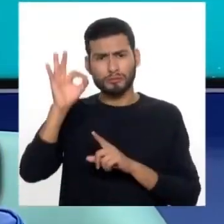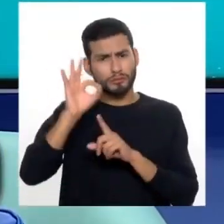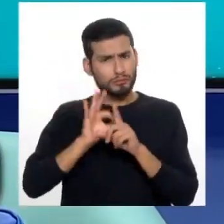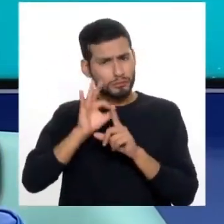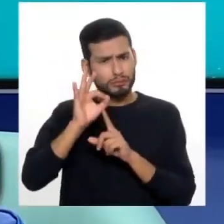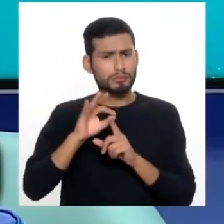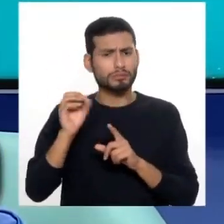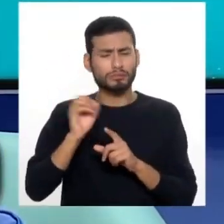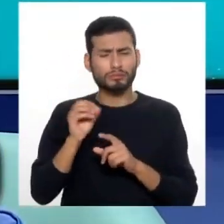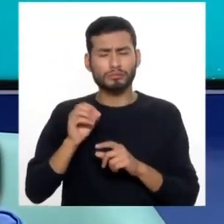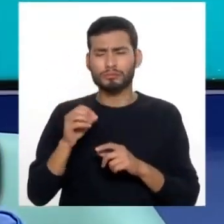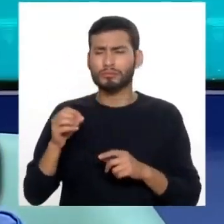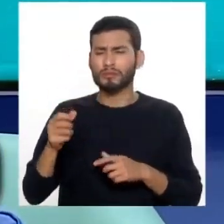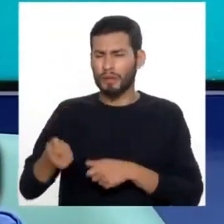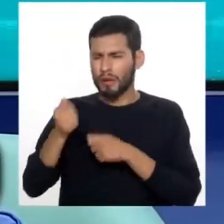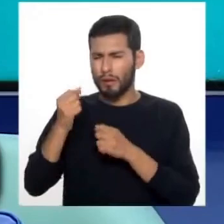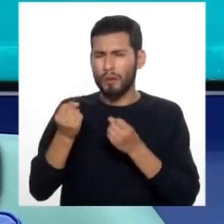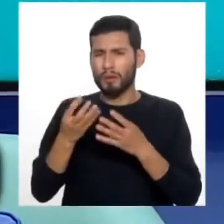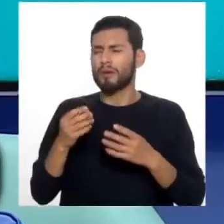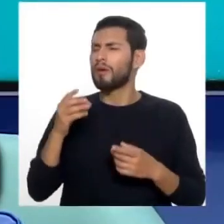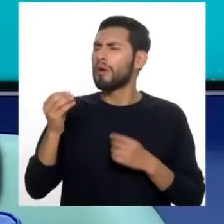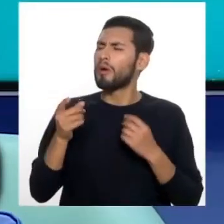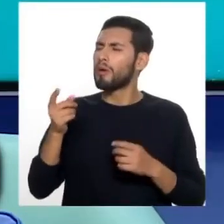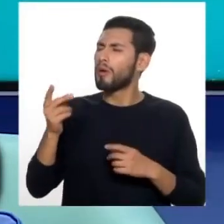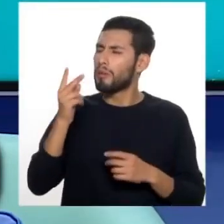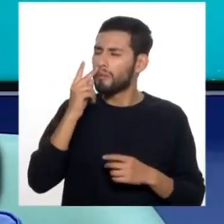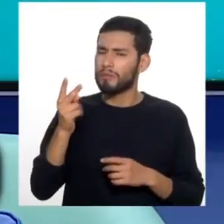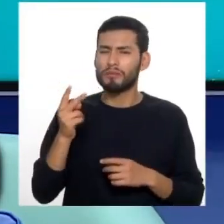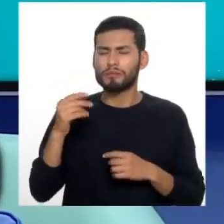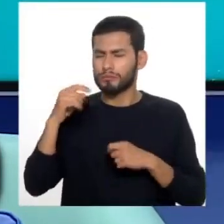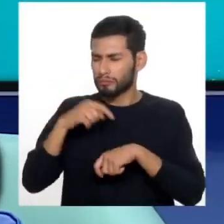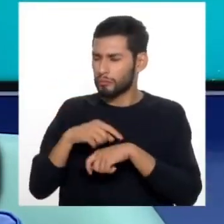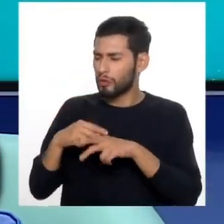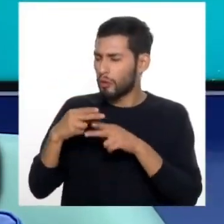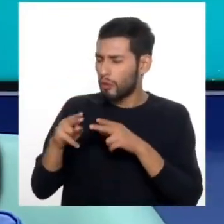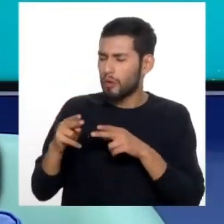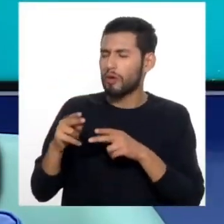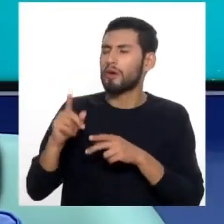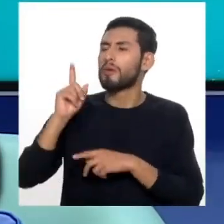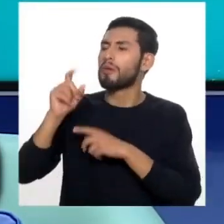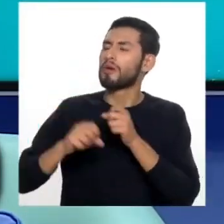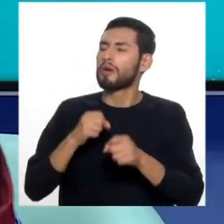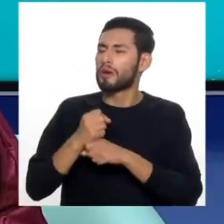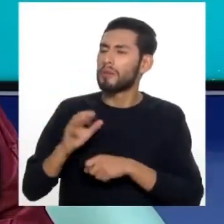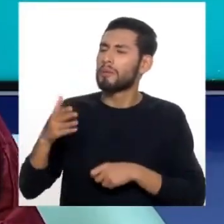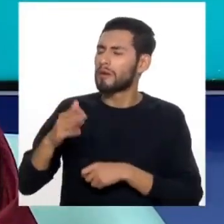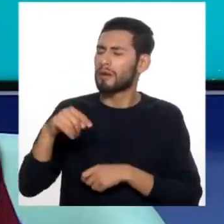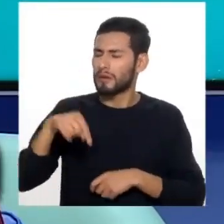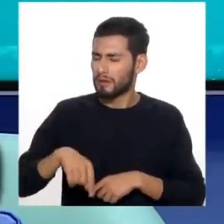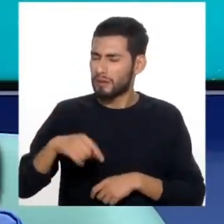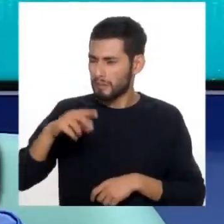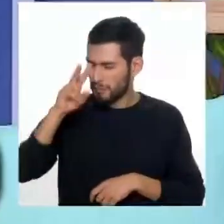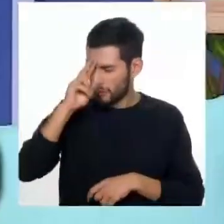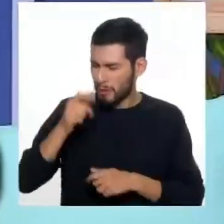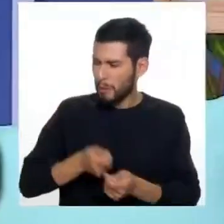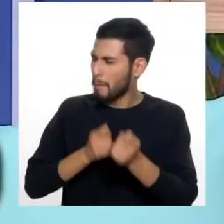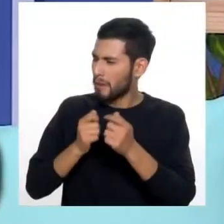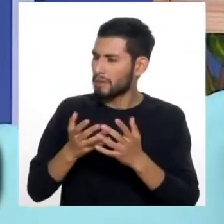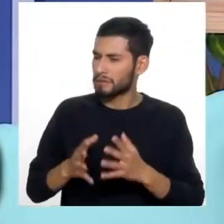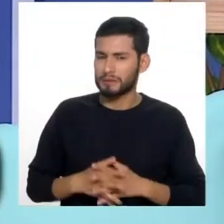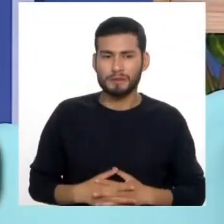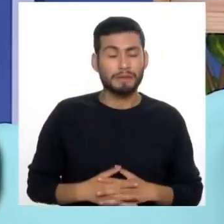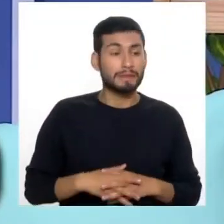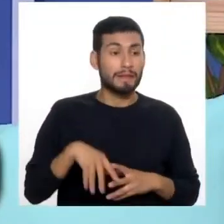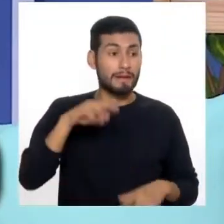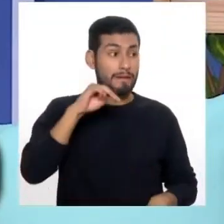temperaturas, también con la pesca indiscriminada. ¿Cómo ves a corto plazo, al próximo año, la pesca en el país? Mira, el ejemplo